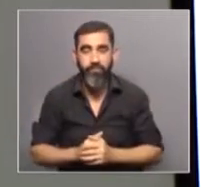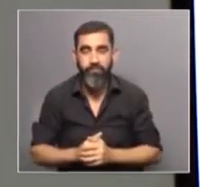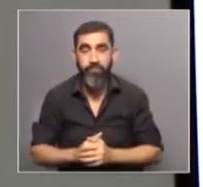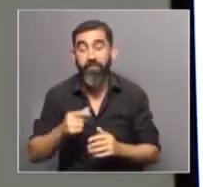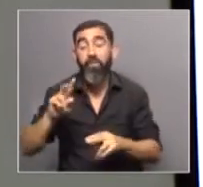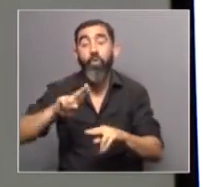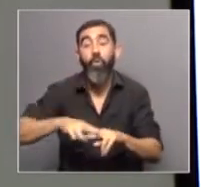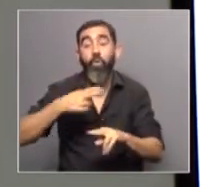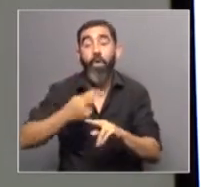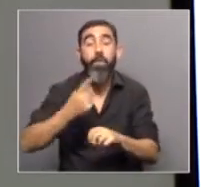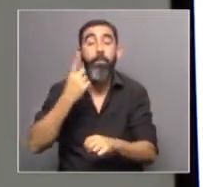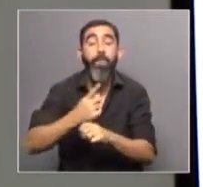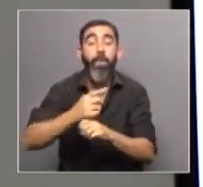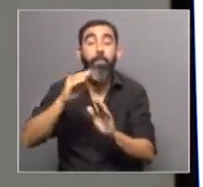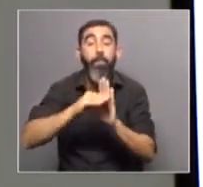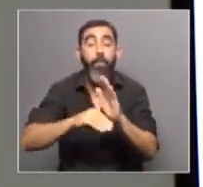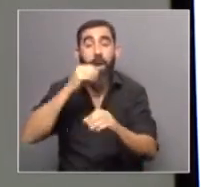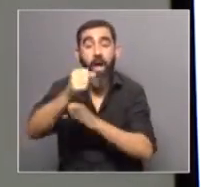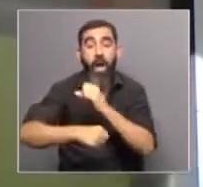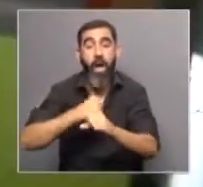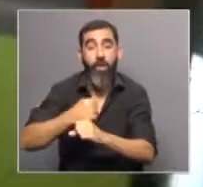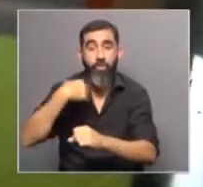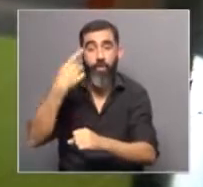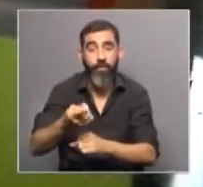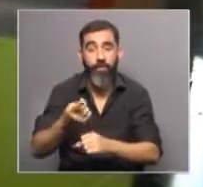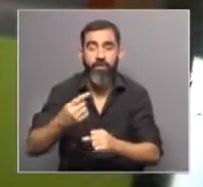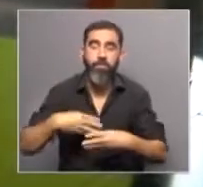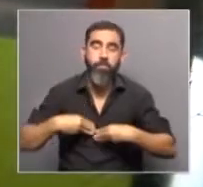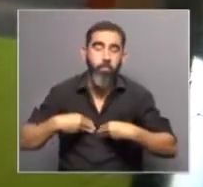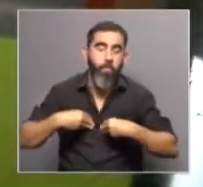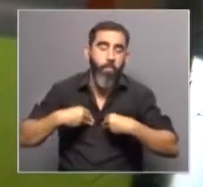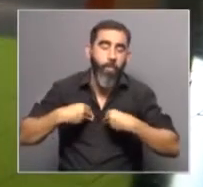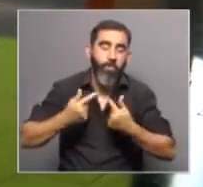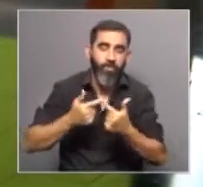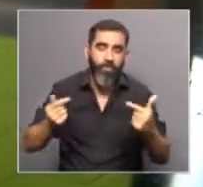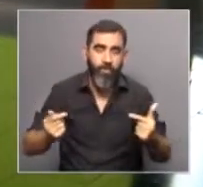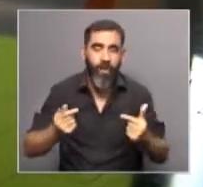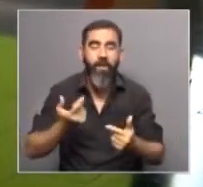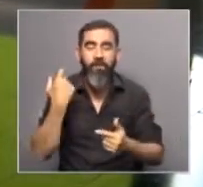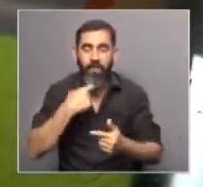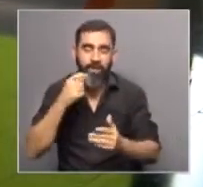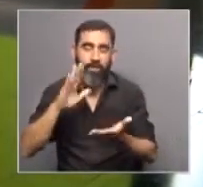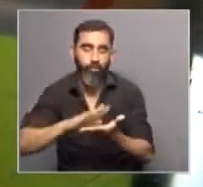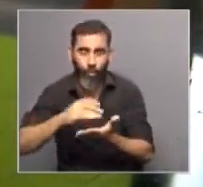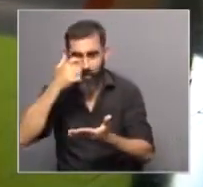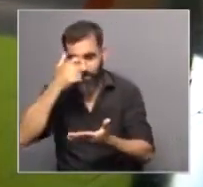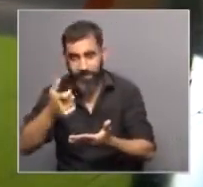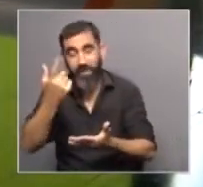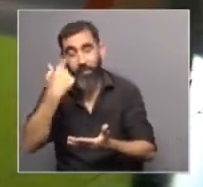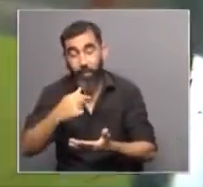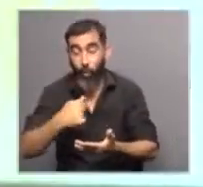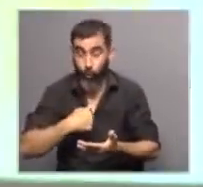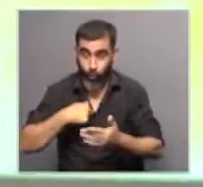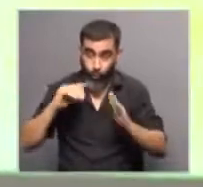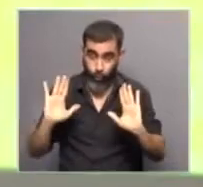repetir el primer programa del año que viene. Ese es el momento emotivo del bloque. Claro. Queda más sobre ciencia, así que no se vayan, pero de mi